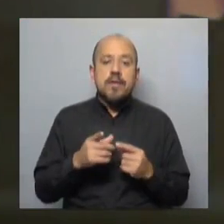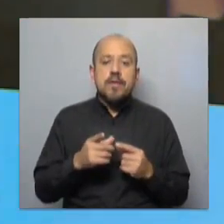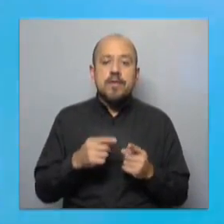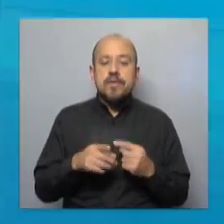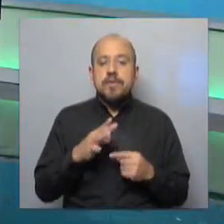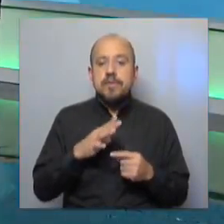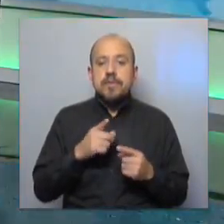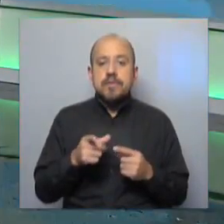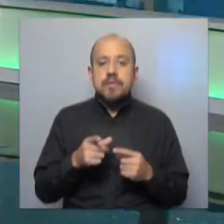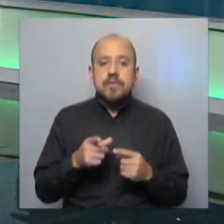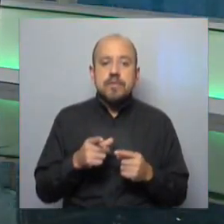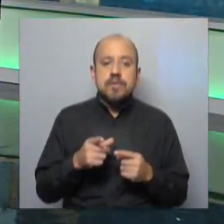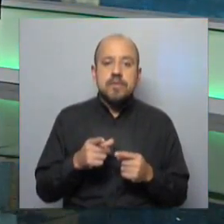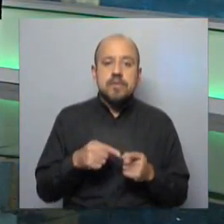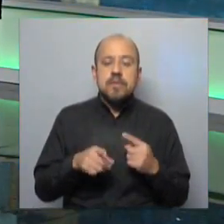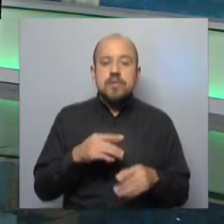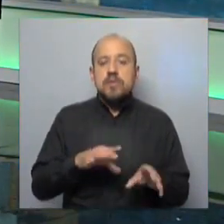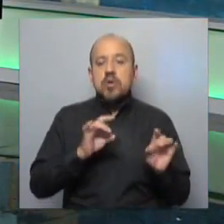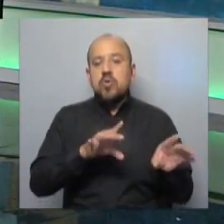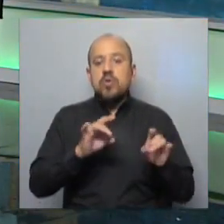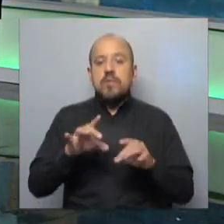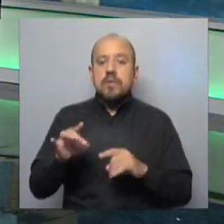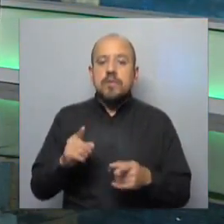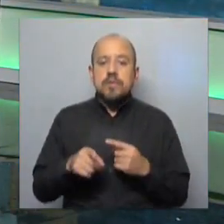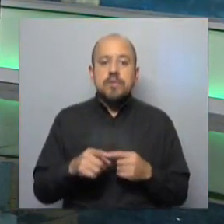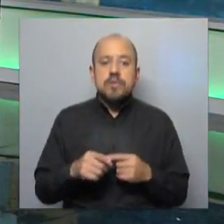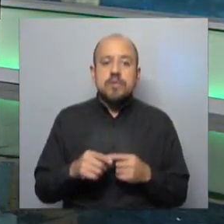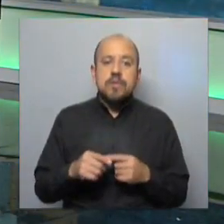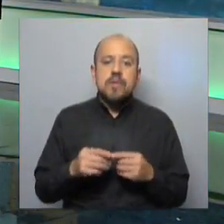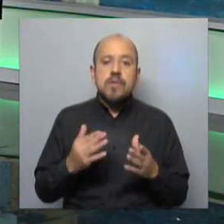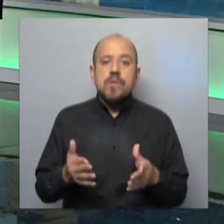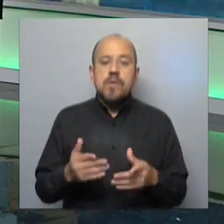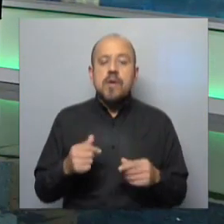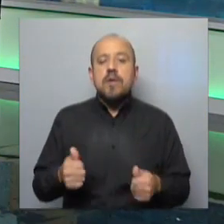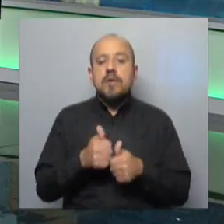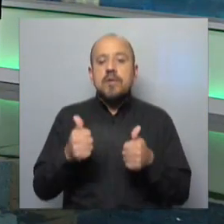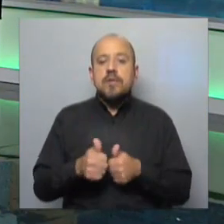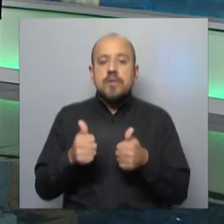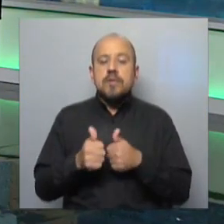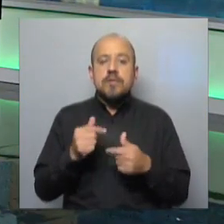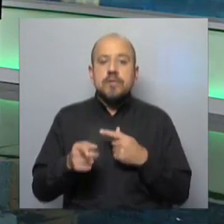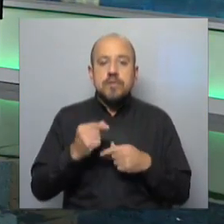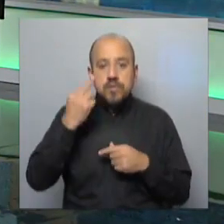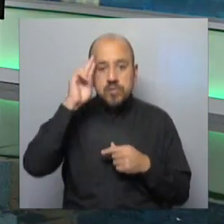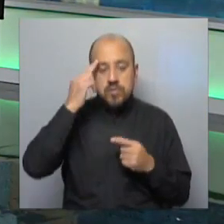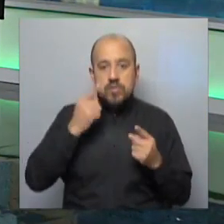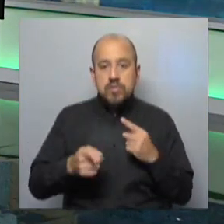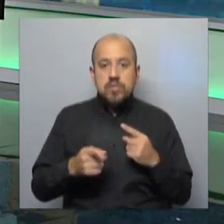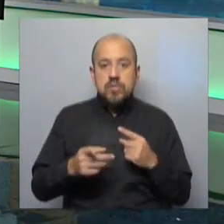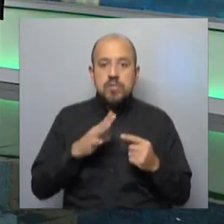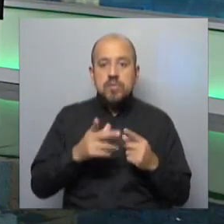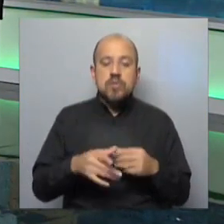vinculados no solamente a contaminantes en sí sino a actividades que se realizan en uruguay y que generan